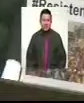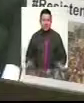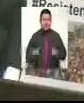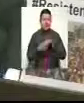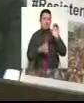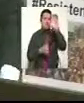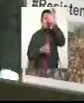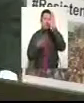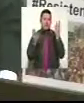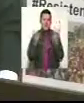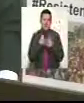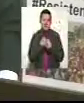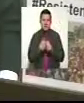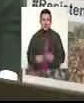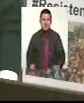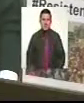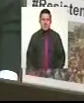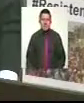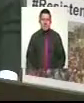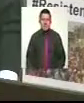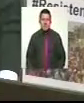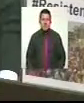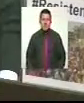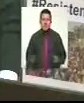los países de Occidente.